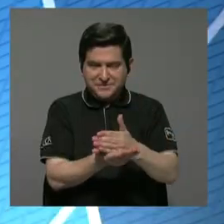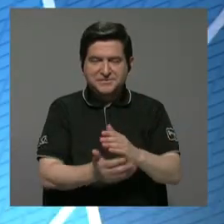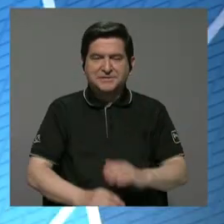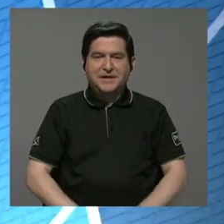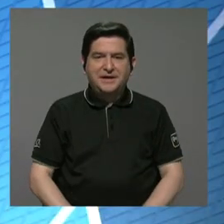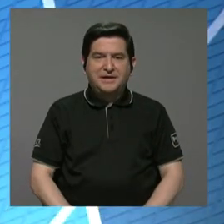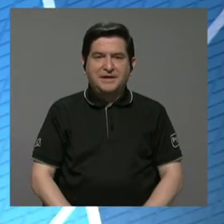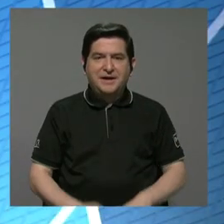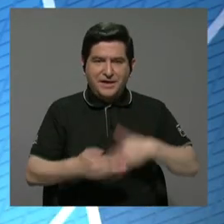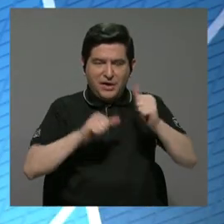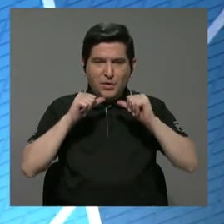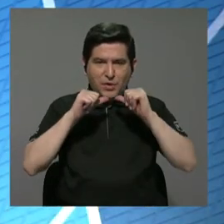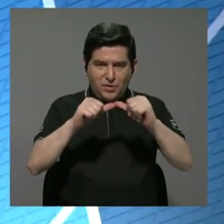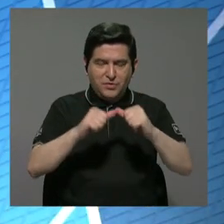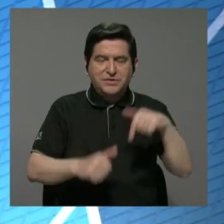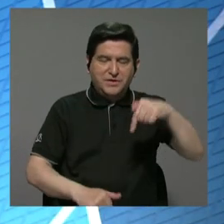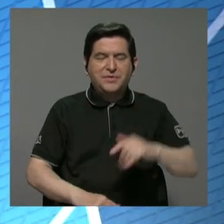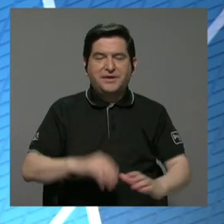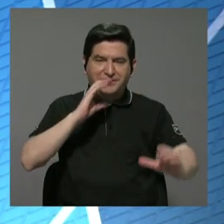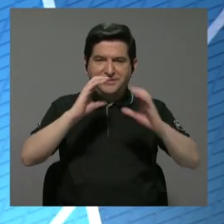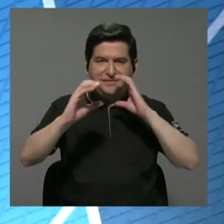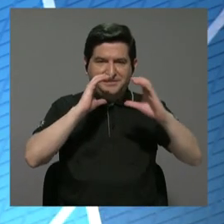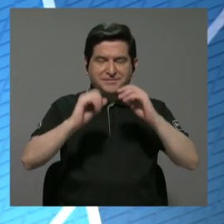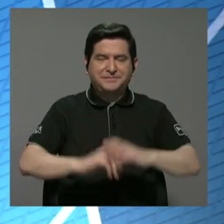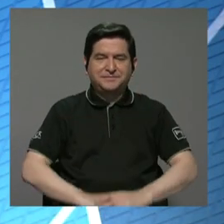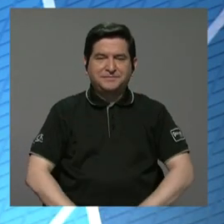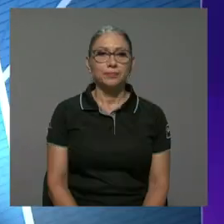en un momento continuamos con la transmisión.